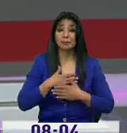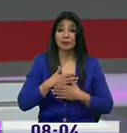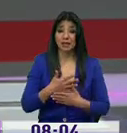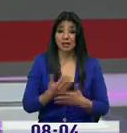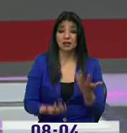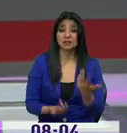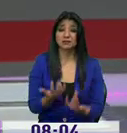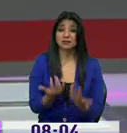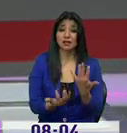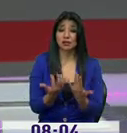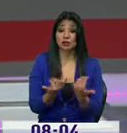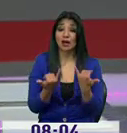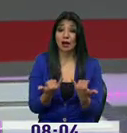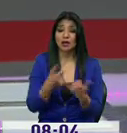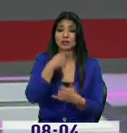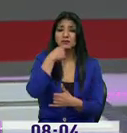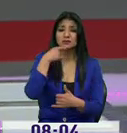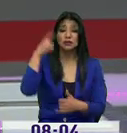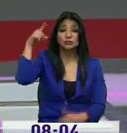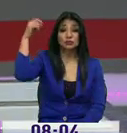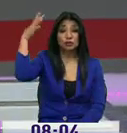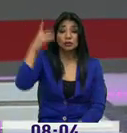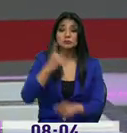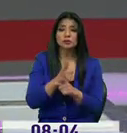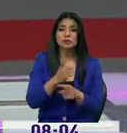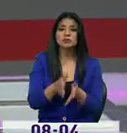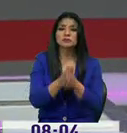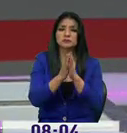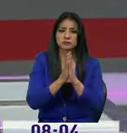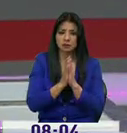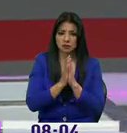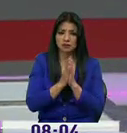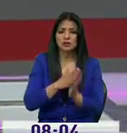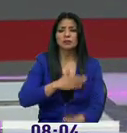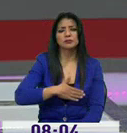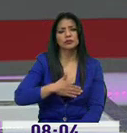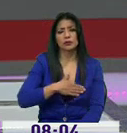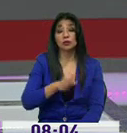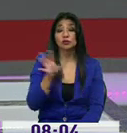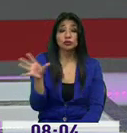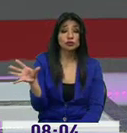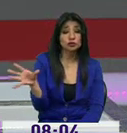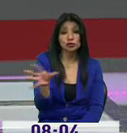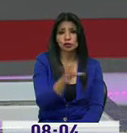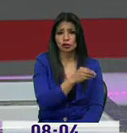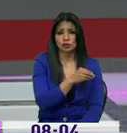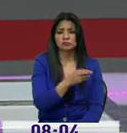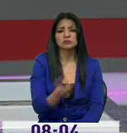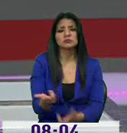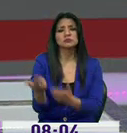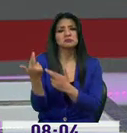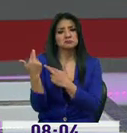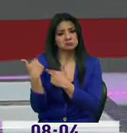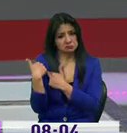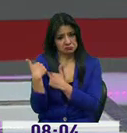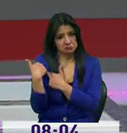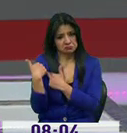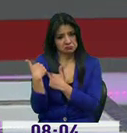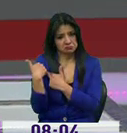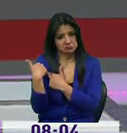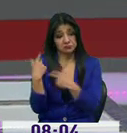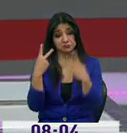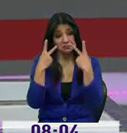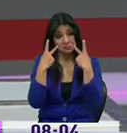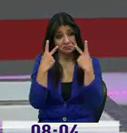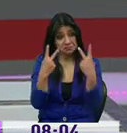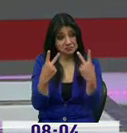incendios, ¿no? Y sobre todo esta época tan seca que vivimos, por eso apelamos, vecinos queridos, a que todos seamos parte de los que estamos mirando,